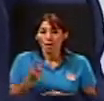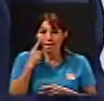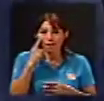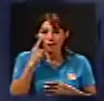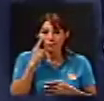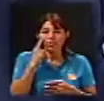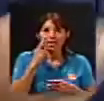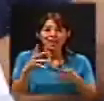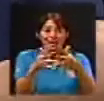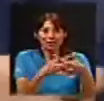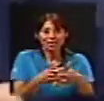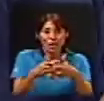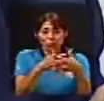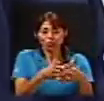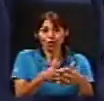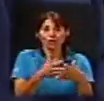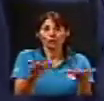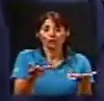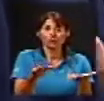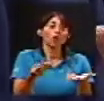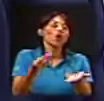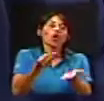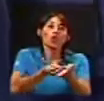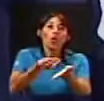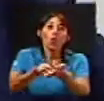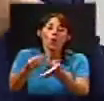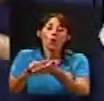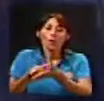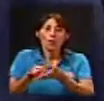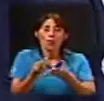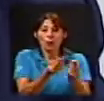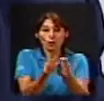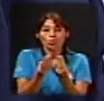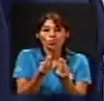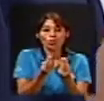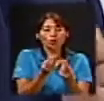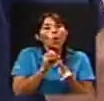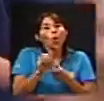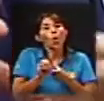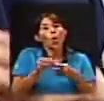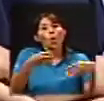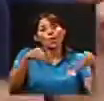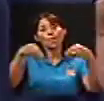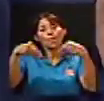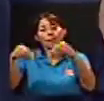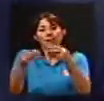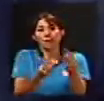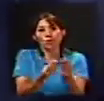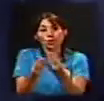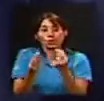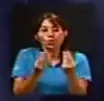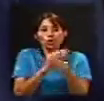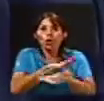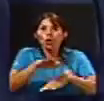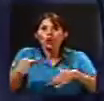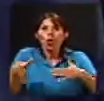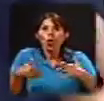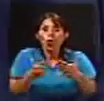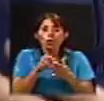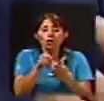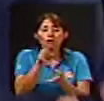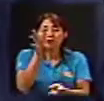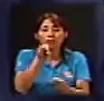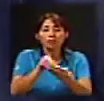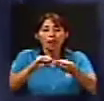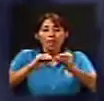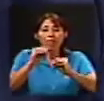Unidos, estando en Estados Unidos, las importaciones o las exportaciones de todos que tratamos de venderle a Estados Unidos, están cayendo a tasas muy, muy bajas, que es